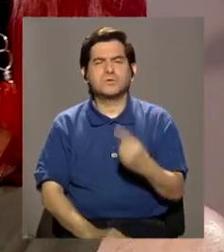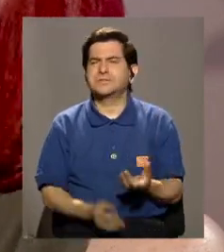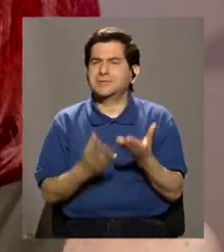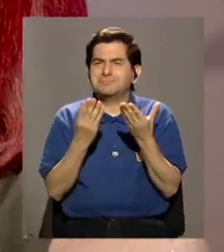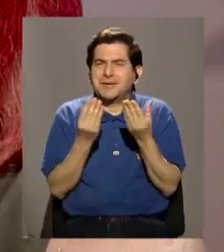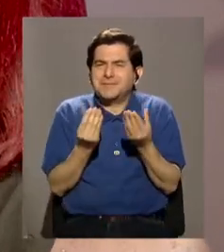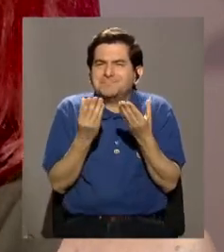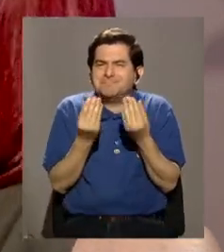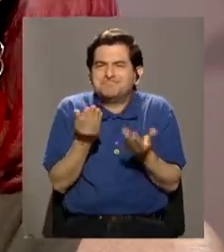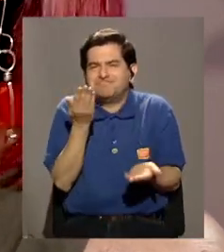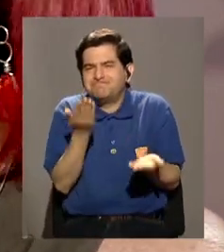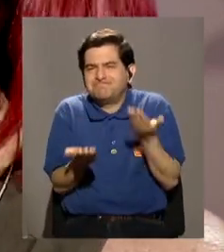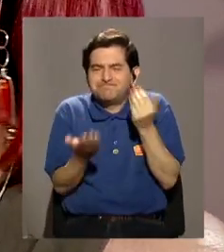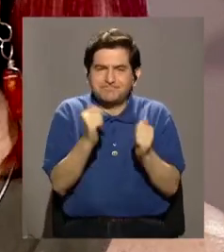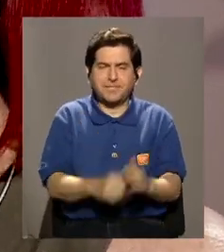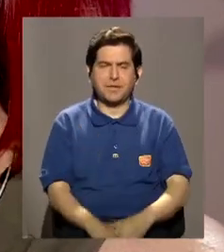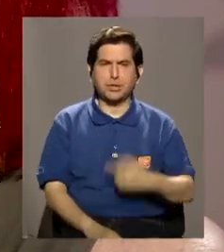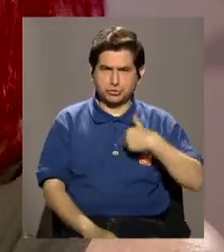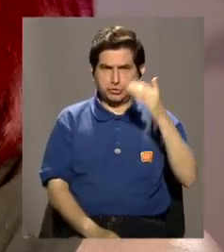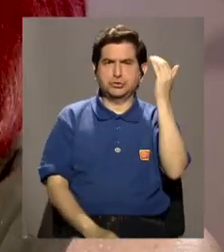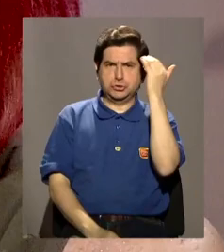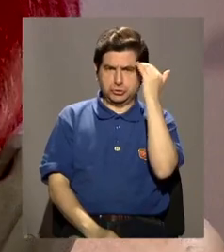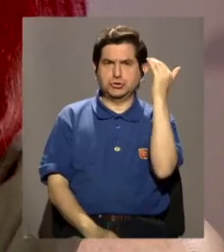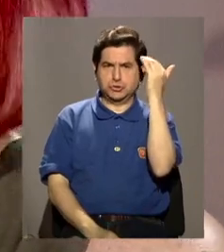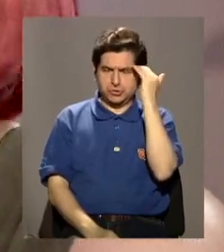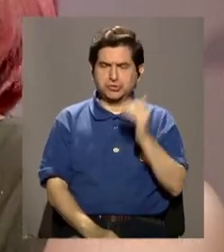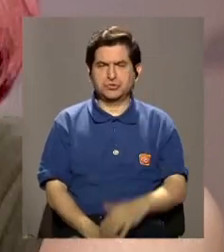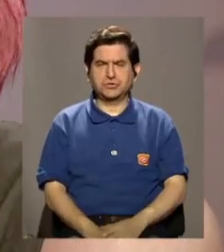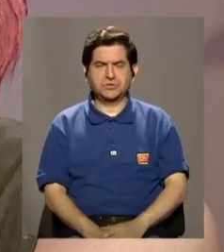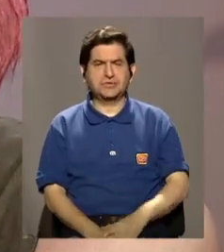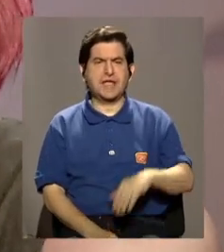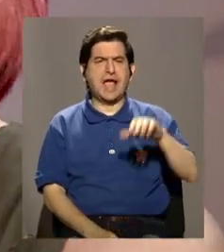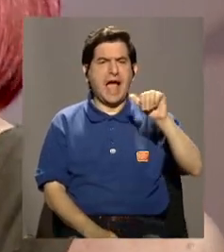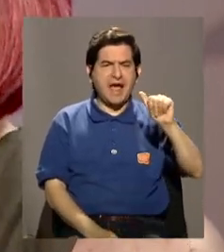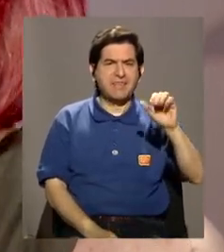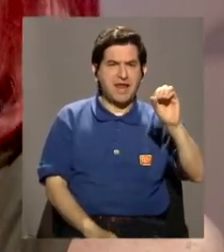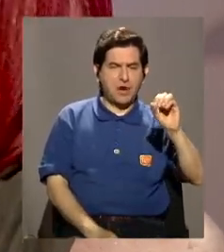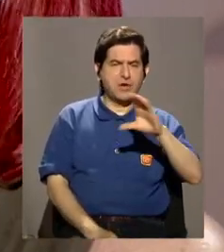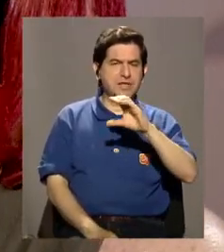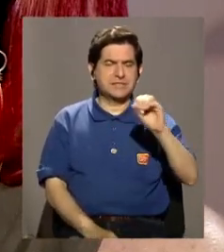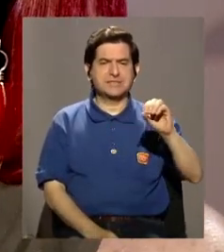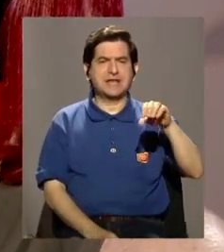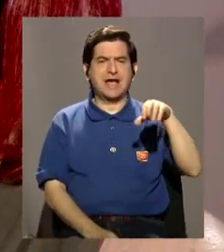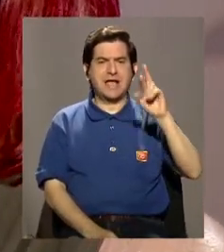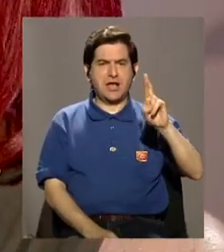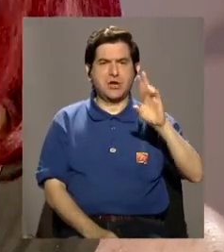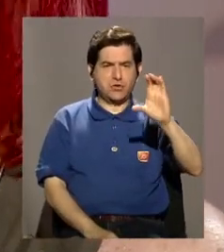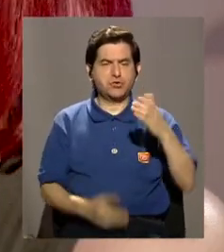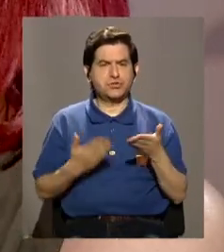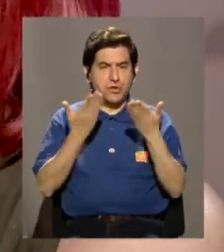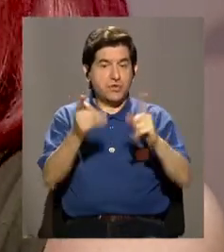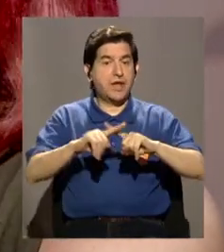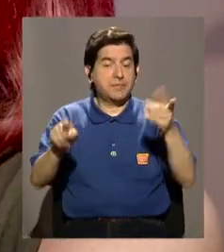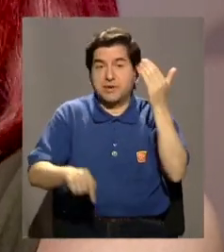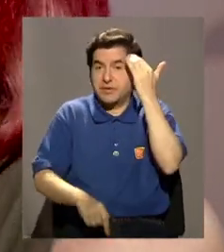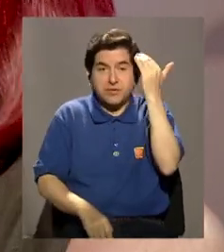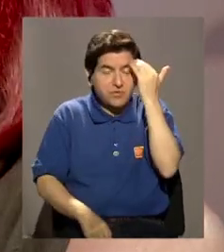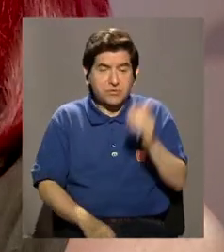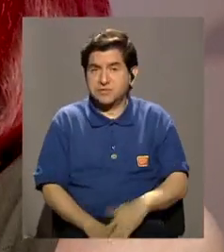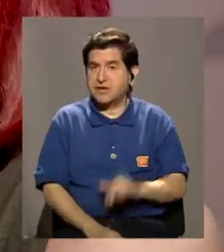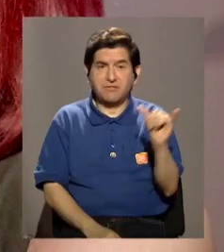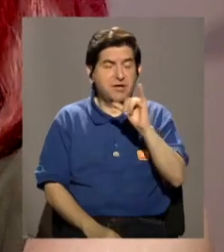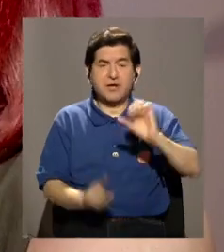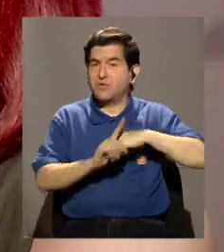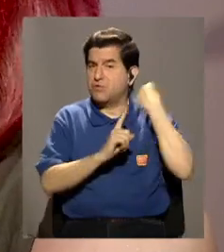temor porque yo sé lo que puede dar andrea y rocío y no sabía lo que podía dar carla no no no es que haya sido